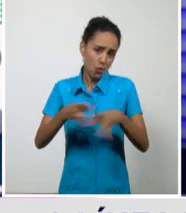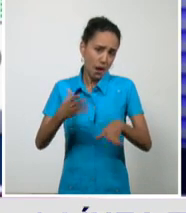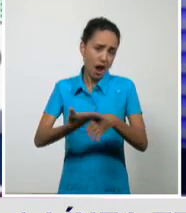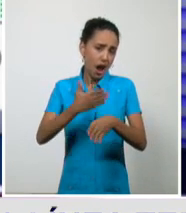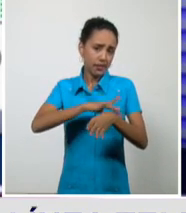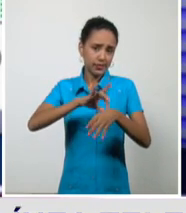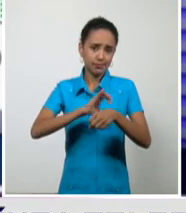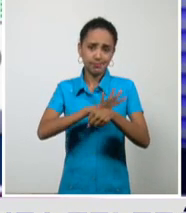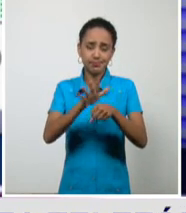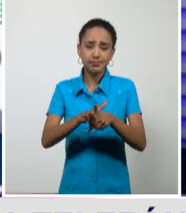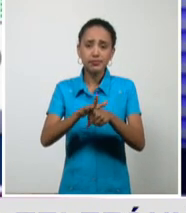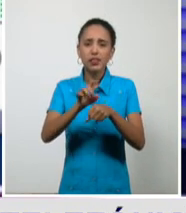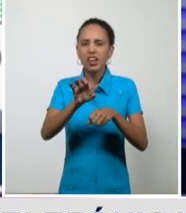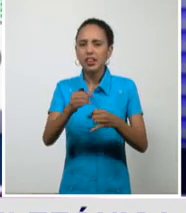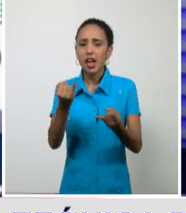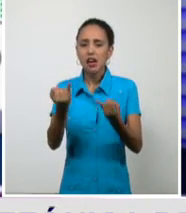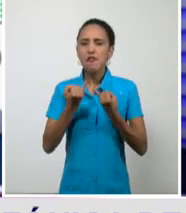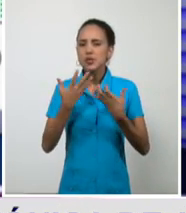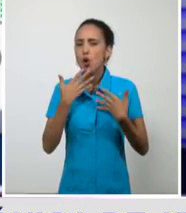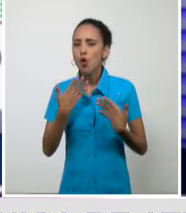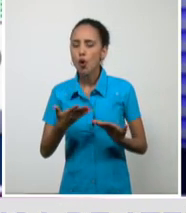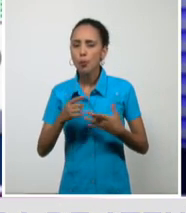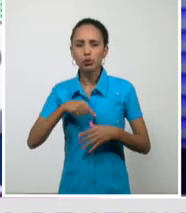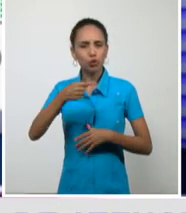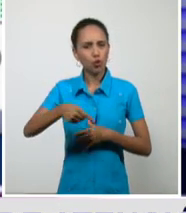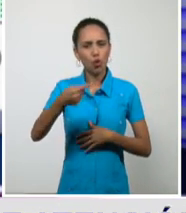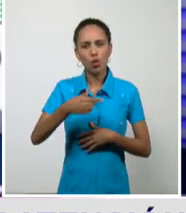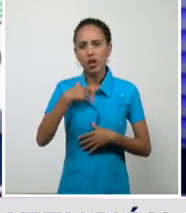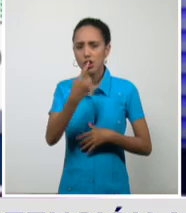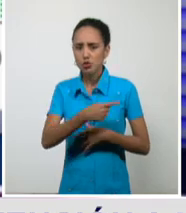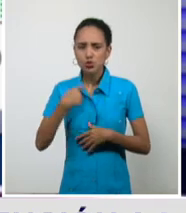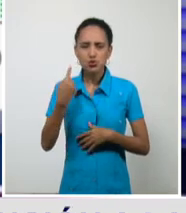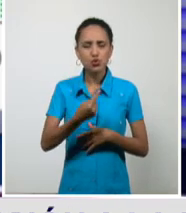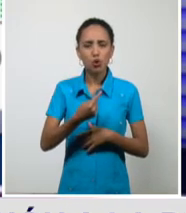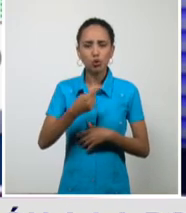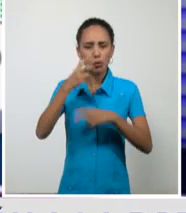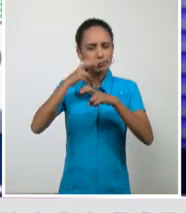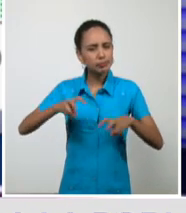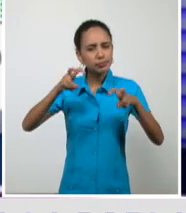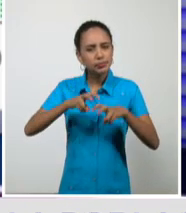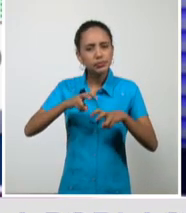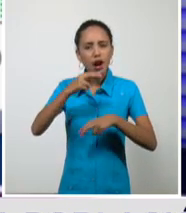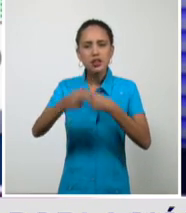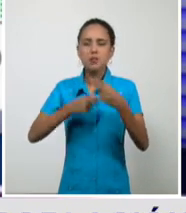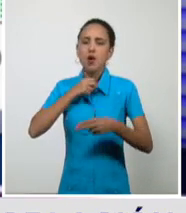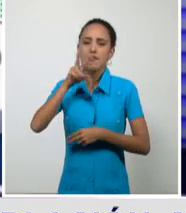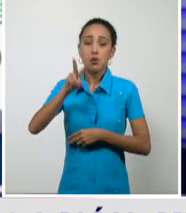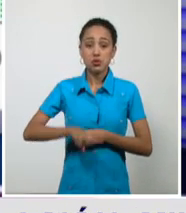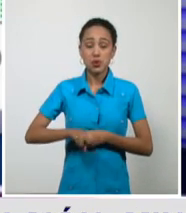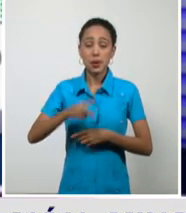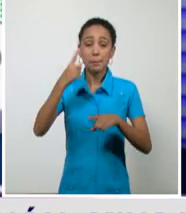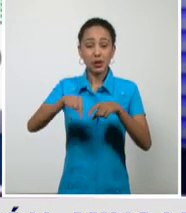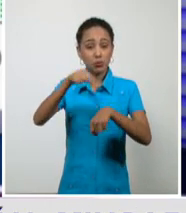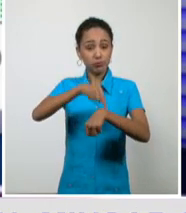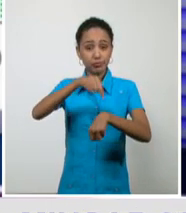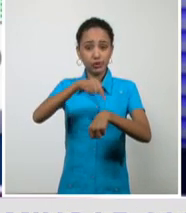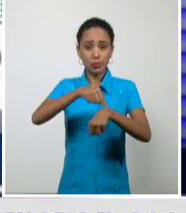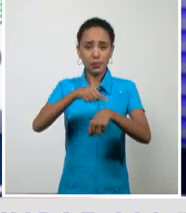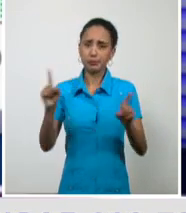interacción es sistemática a través de inspecciones, evaluaciones, etcétera, y en estos momentos, bueno, se han